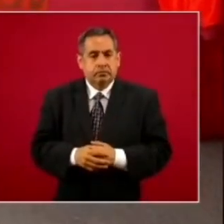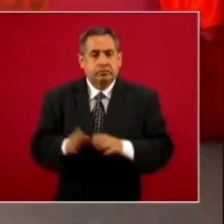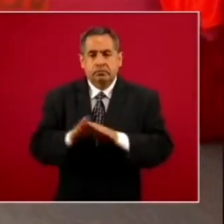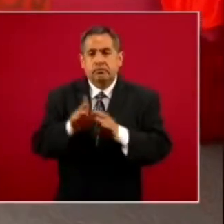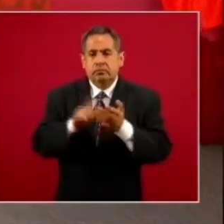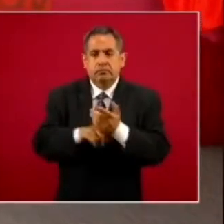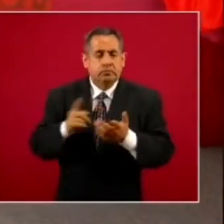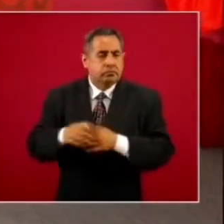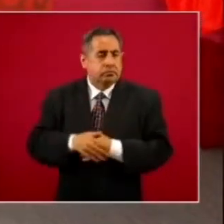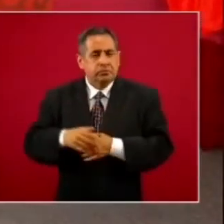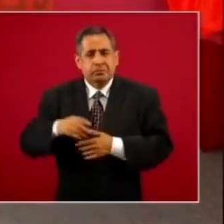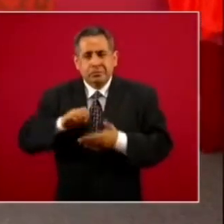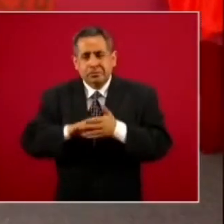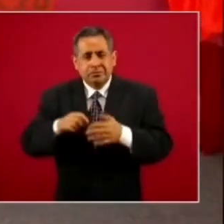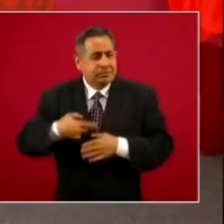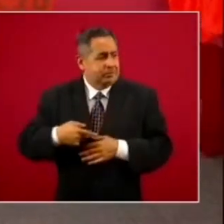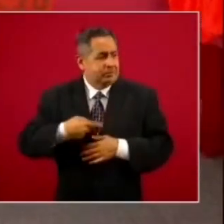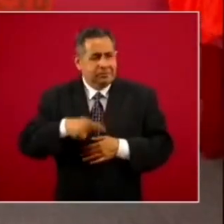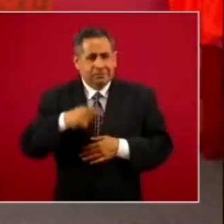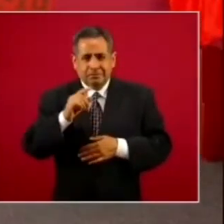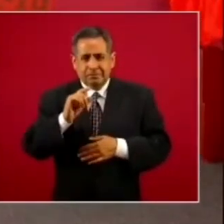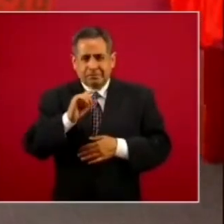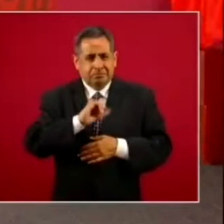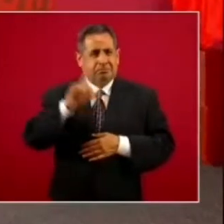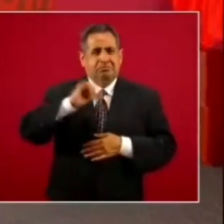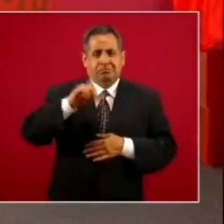que un académico